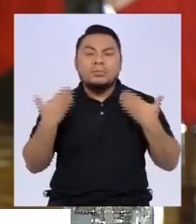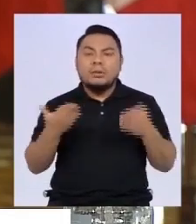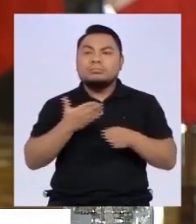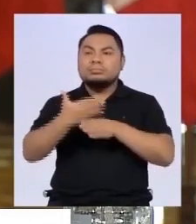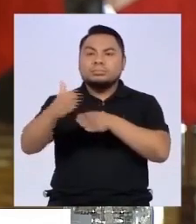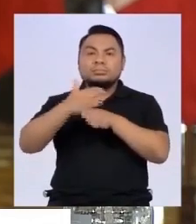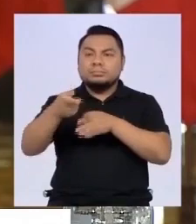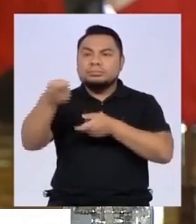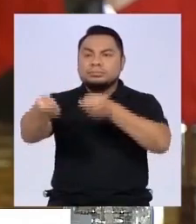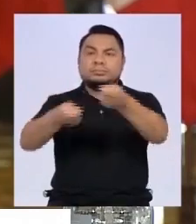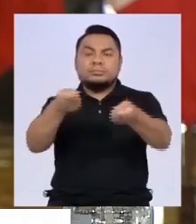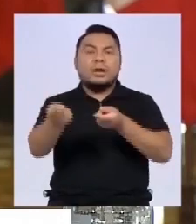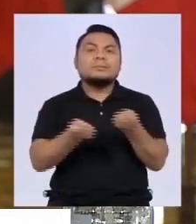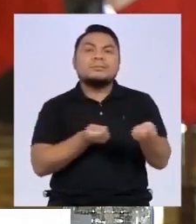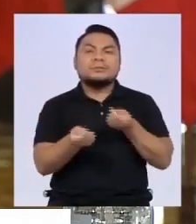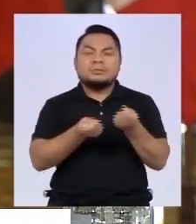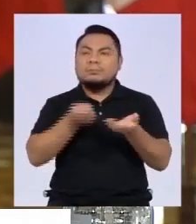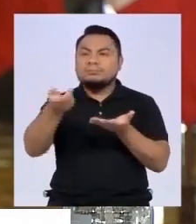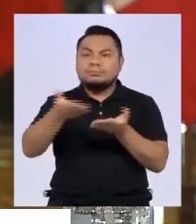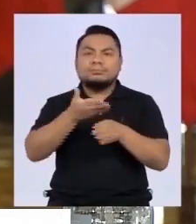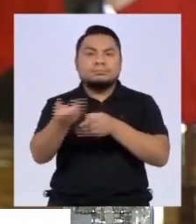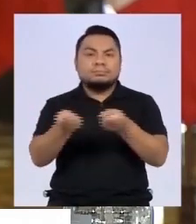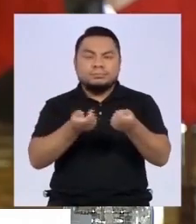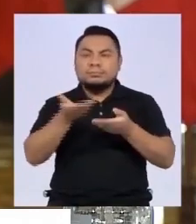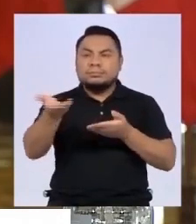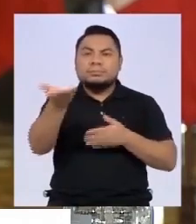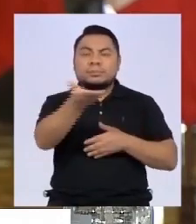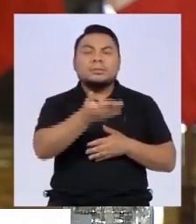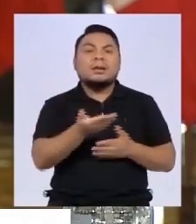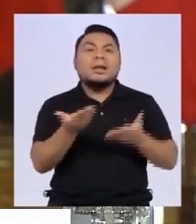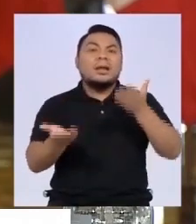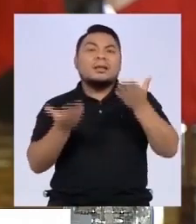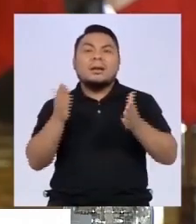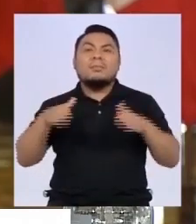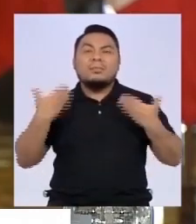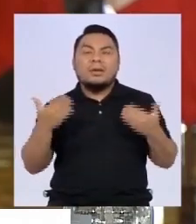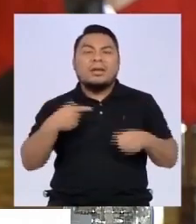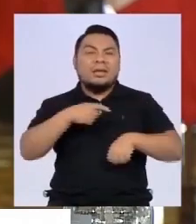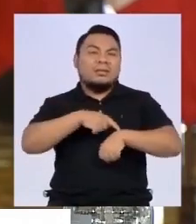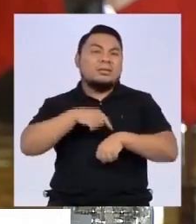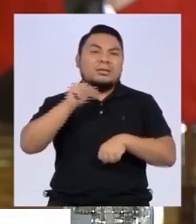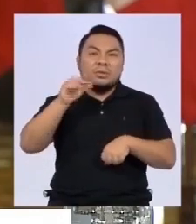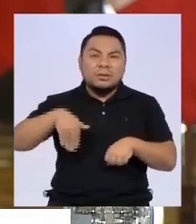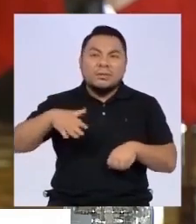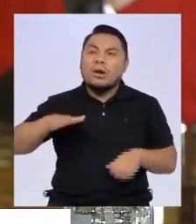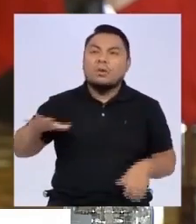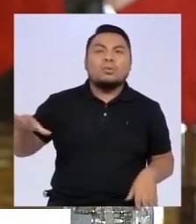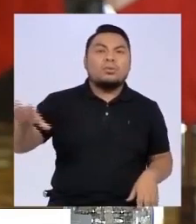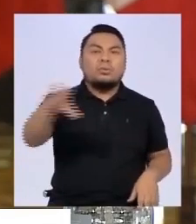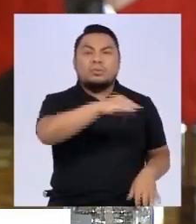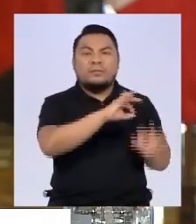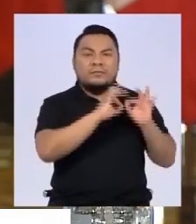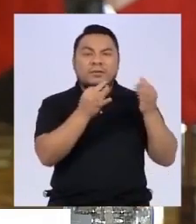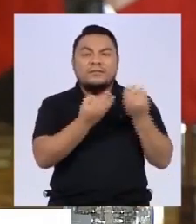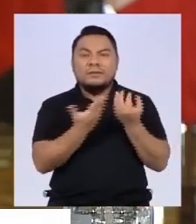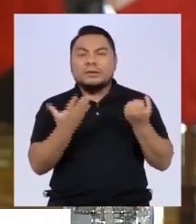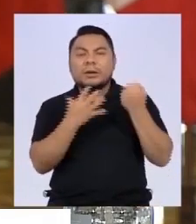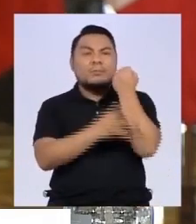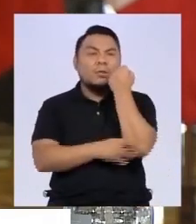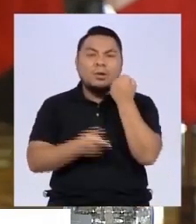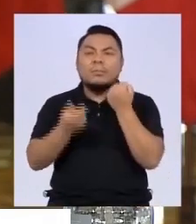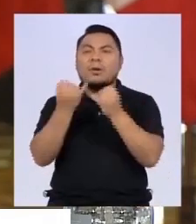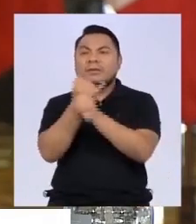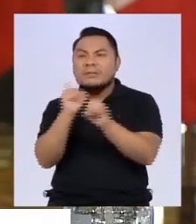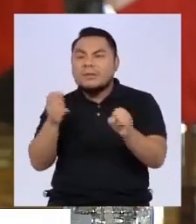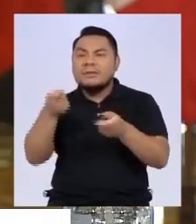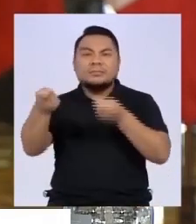distribución y el proceso administrativo puede demorar para que llegue a todas las familias vulnerables, que es donde queremos que